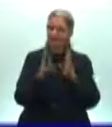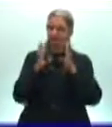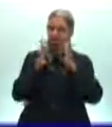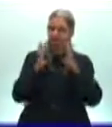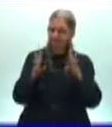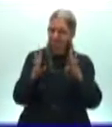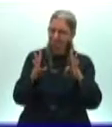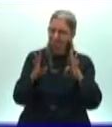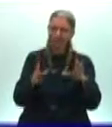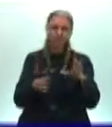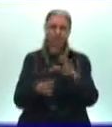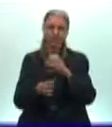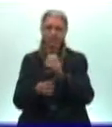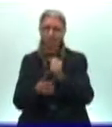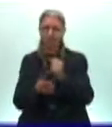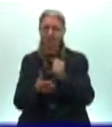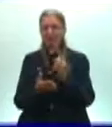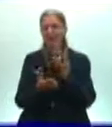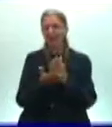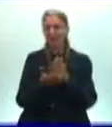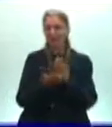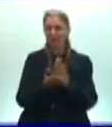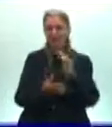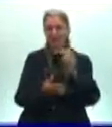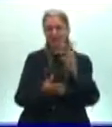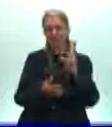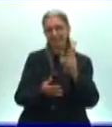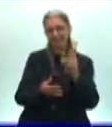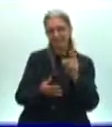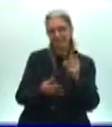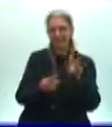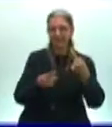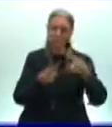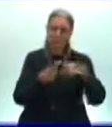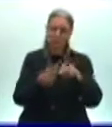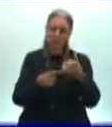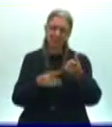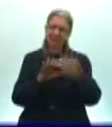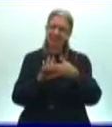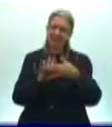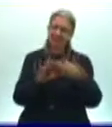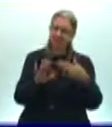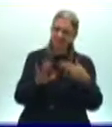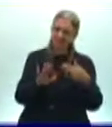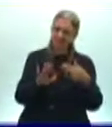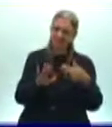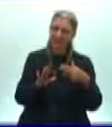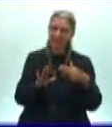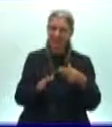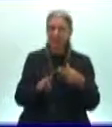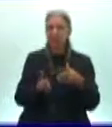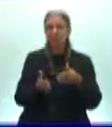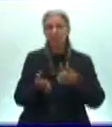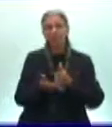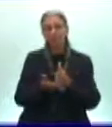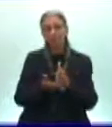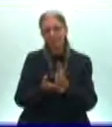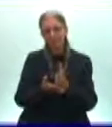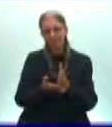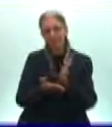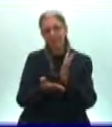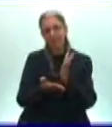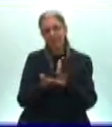atendiendo el estudio de la matemática y del resto de las asignaturas para la continuidad del